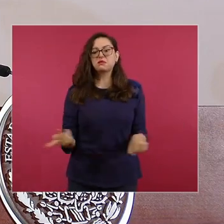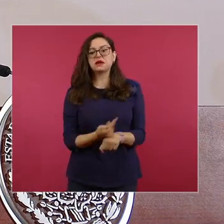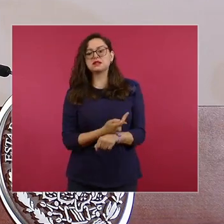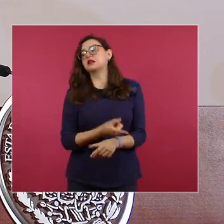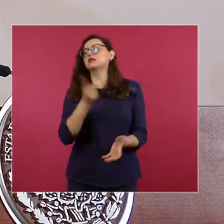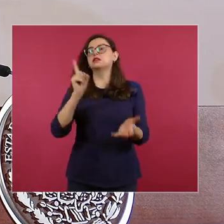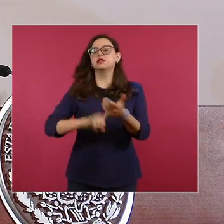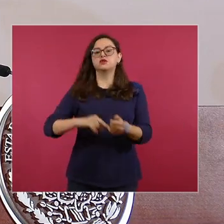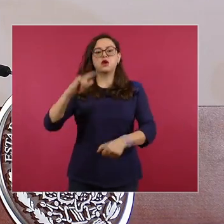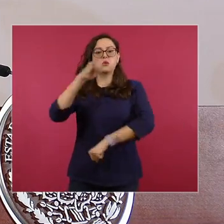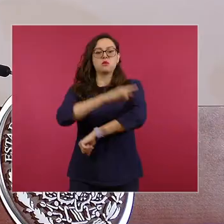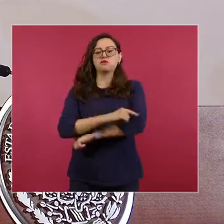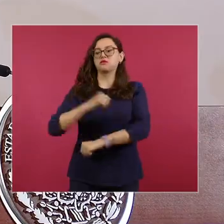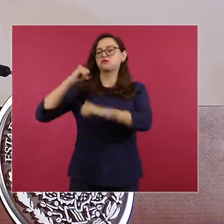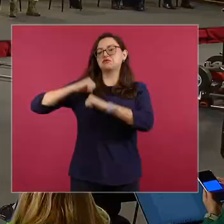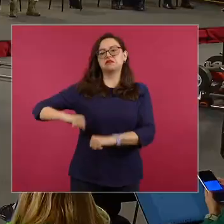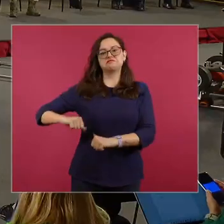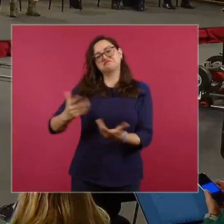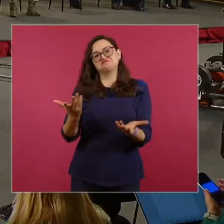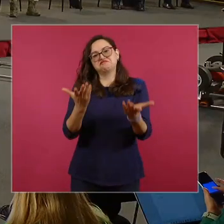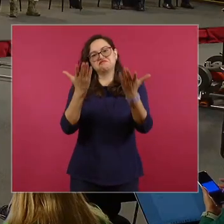autoridad.